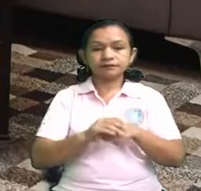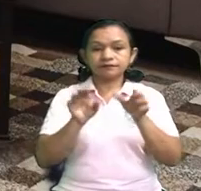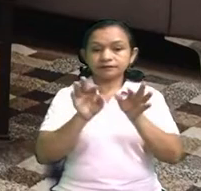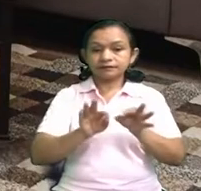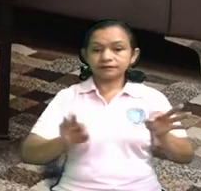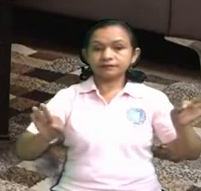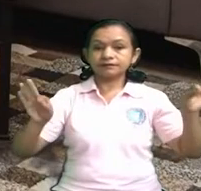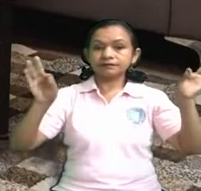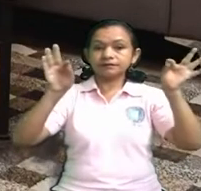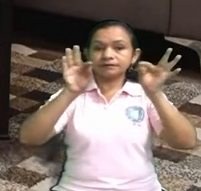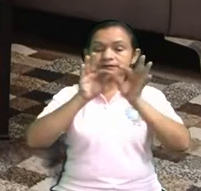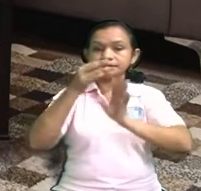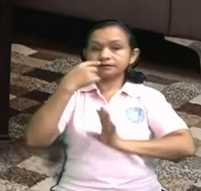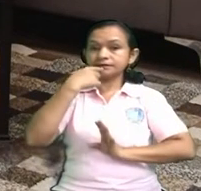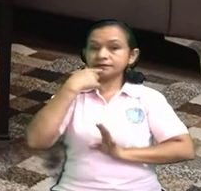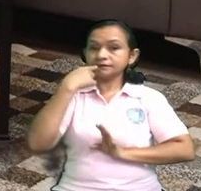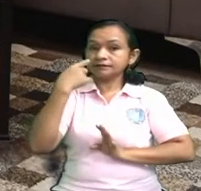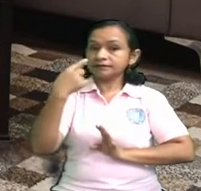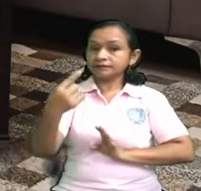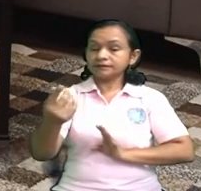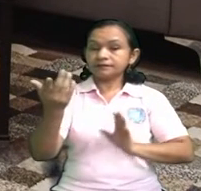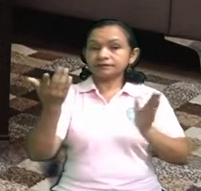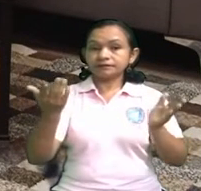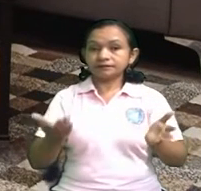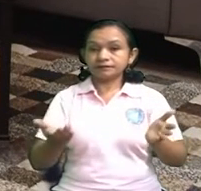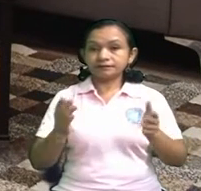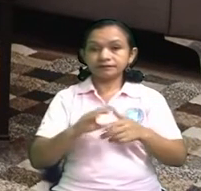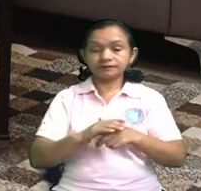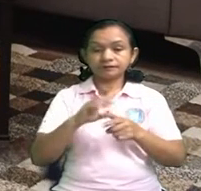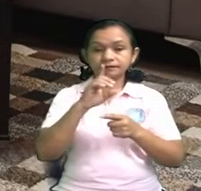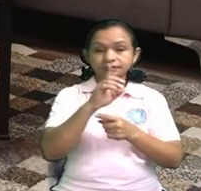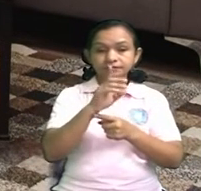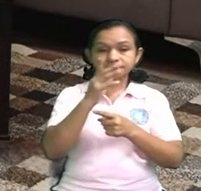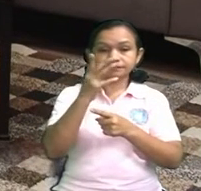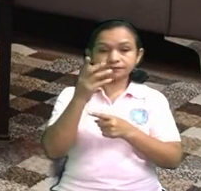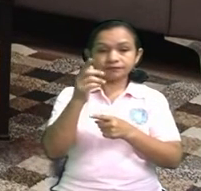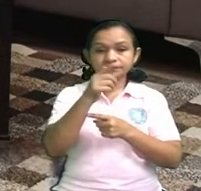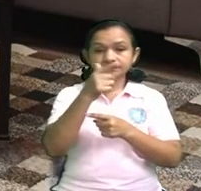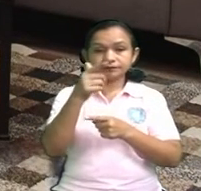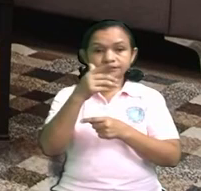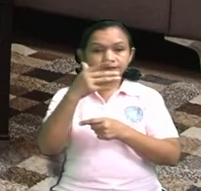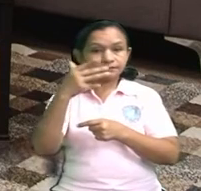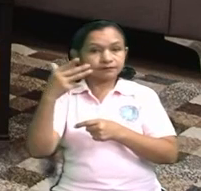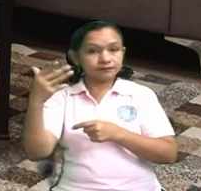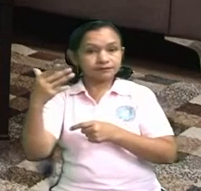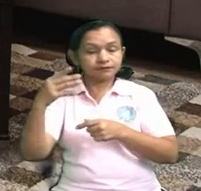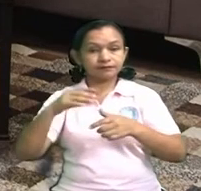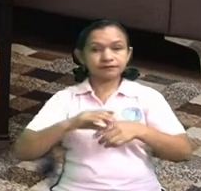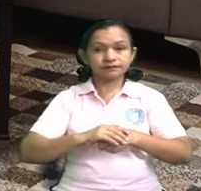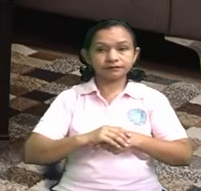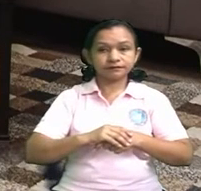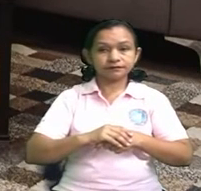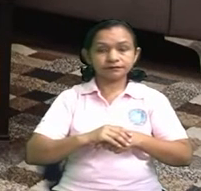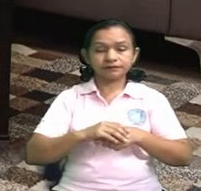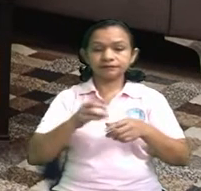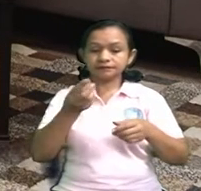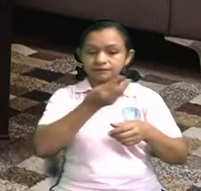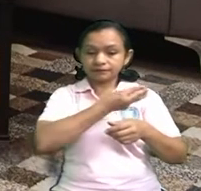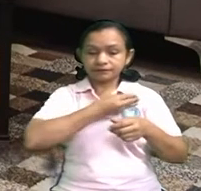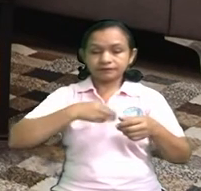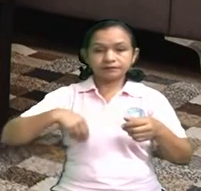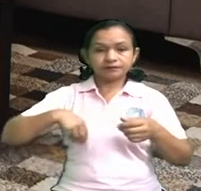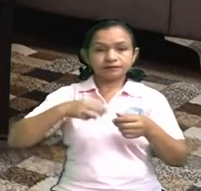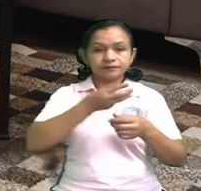importante señalar aquí, ¿verdad?, de que en 1979, con el nacimiento del Ministerio